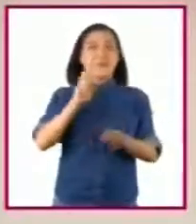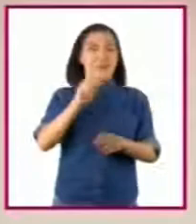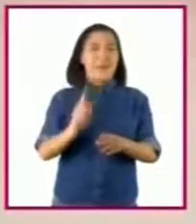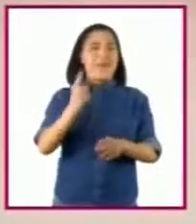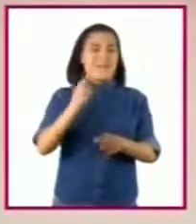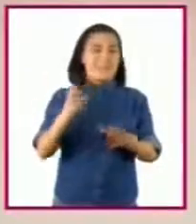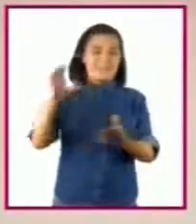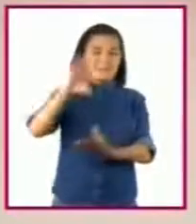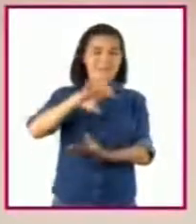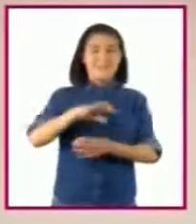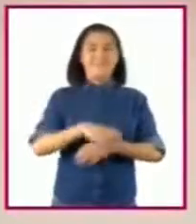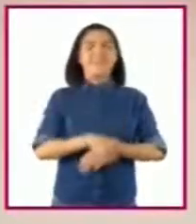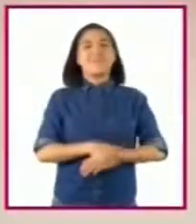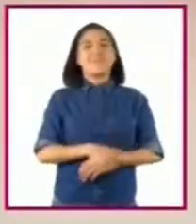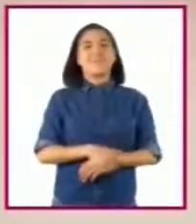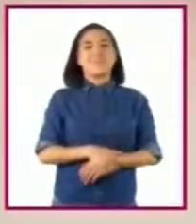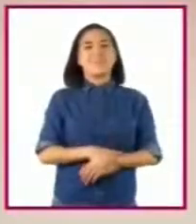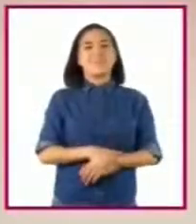arriba.